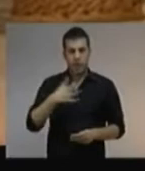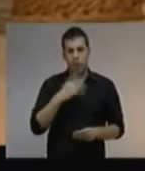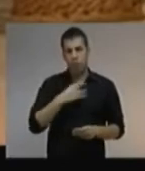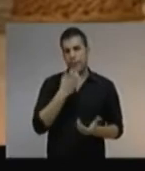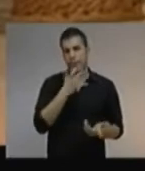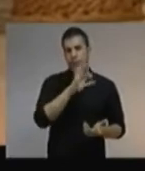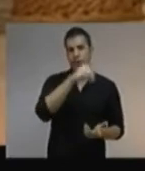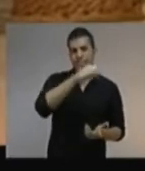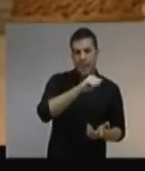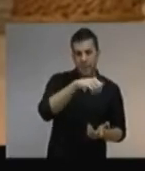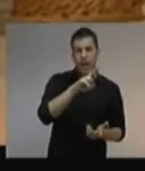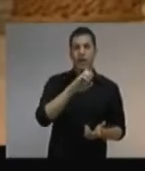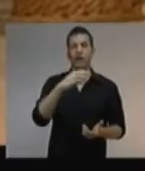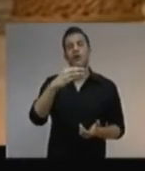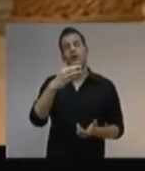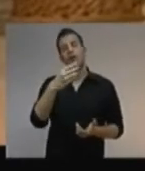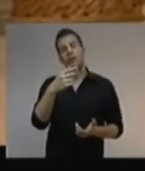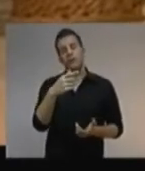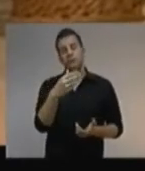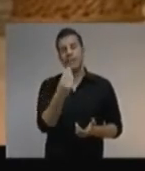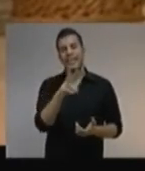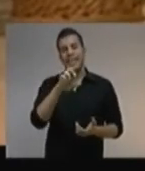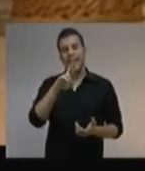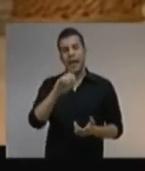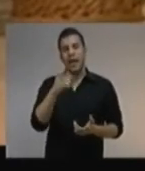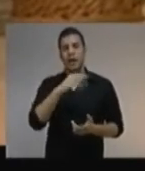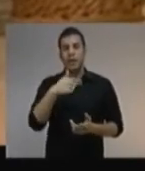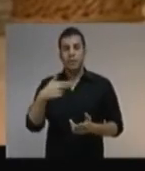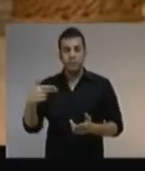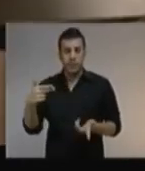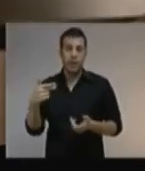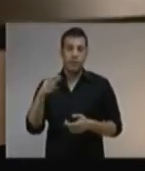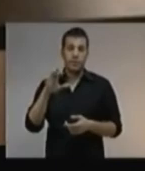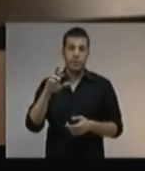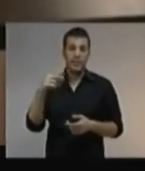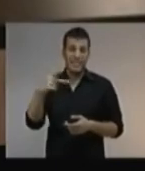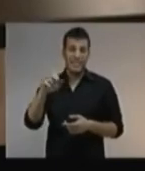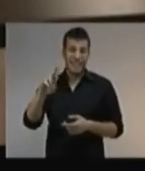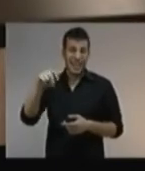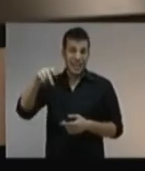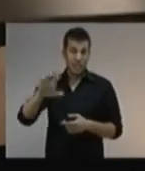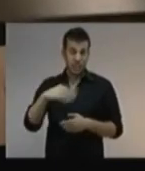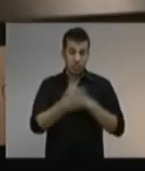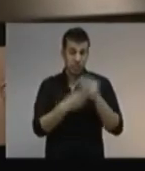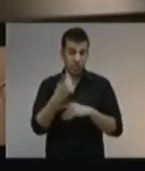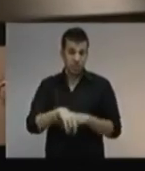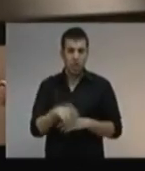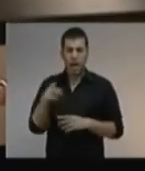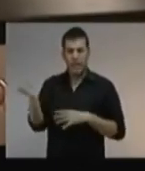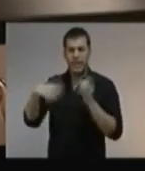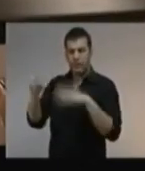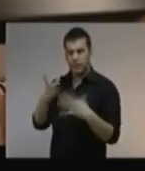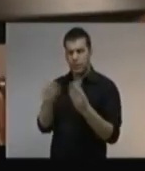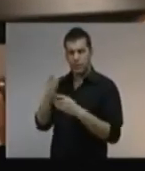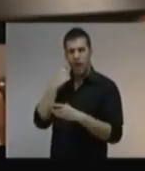en este caso tenemos una sama roquera, la vieja, pescado el cherne, se utiliza bastante. Samuel, por lo que me cuentas, tenéis un amplio repertorio de ingredientes.